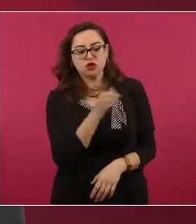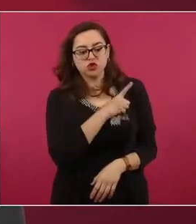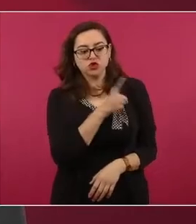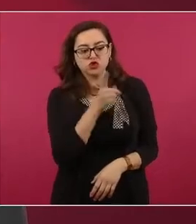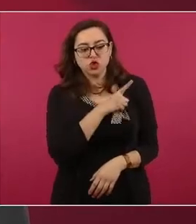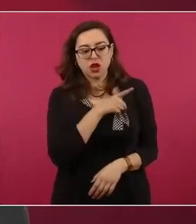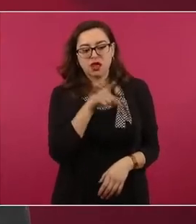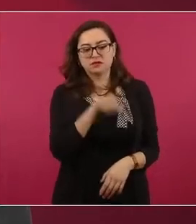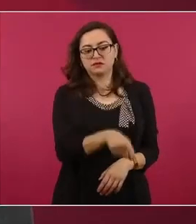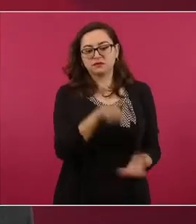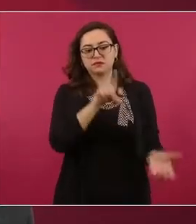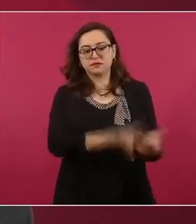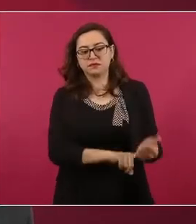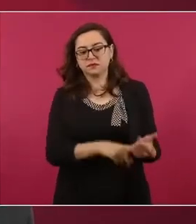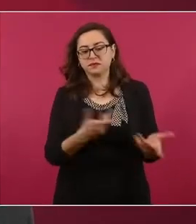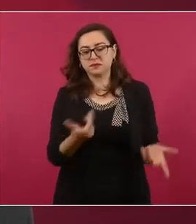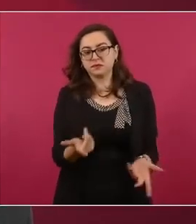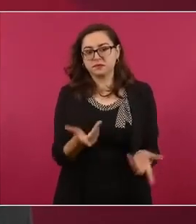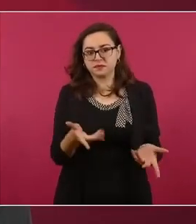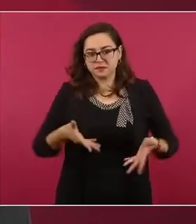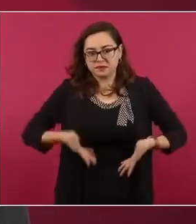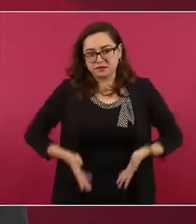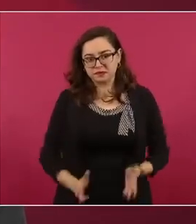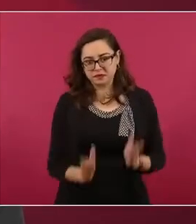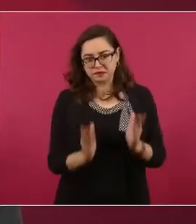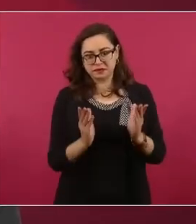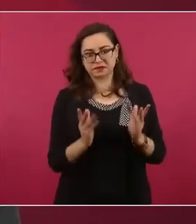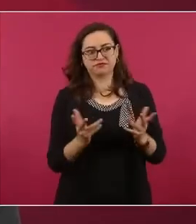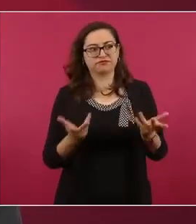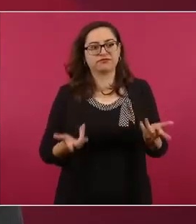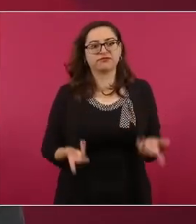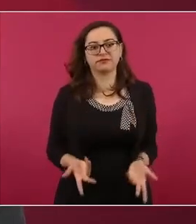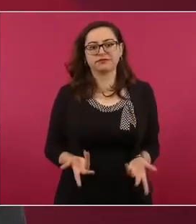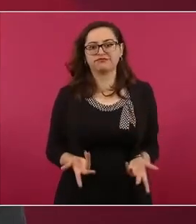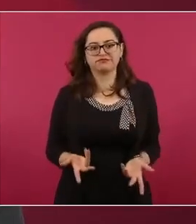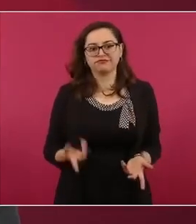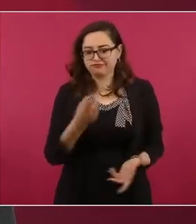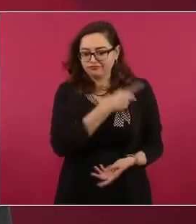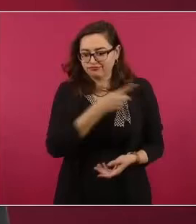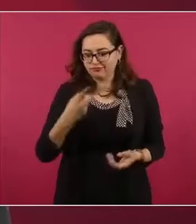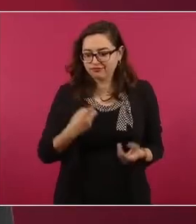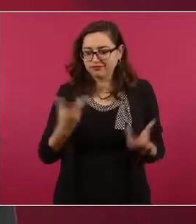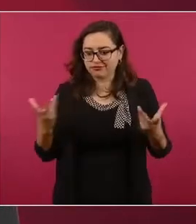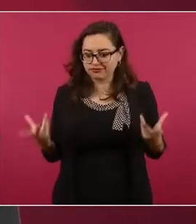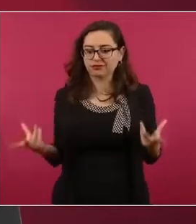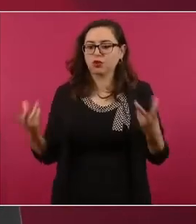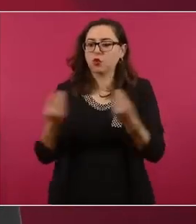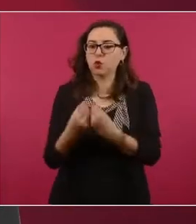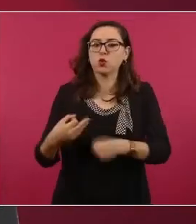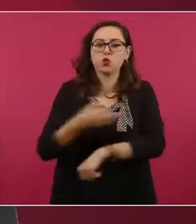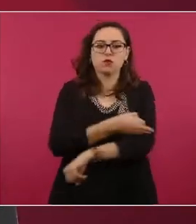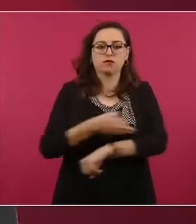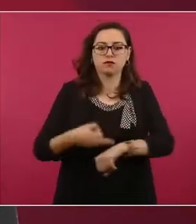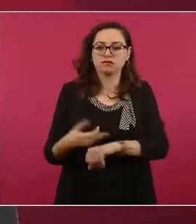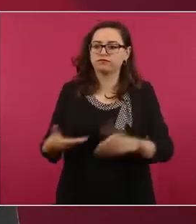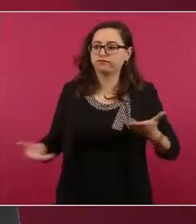de integración de la familia, pero desde luego en un marco de respeto de culturas, tradiciones